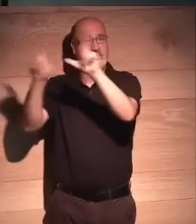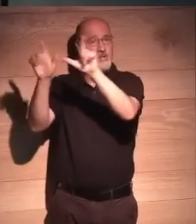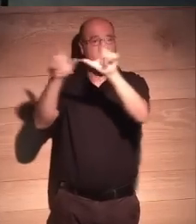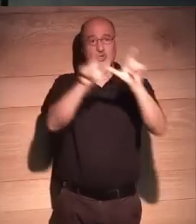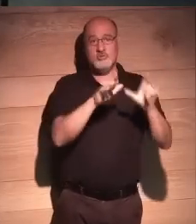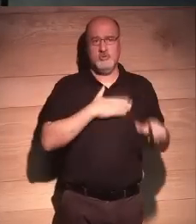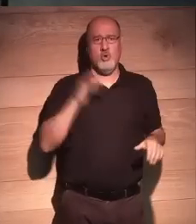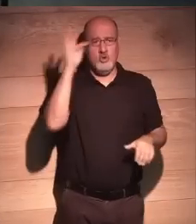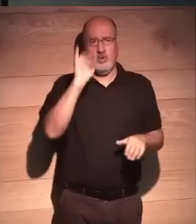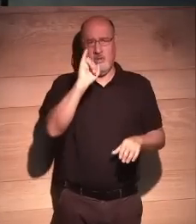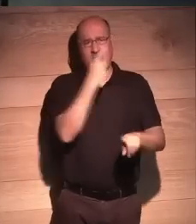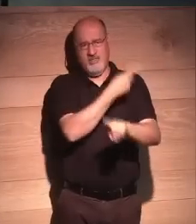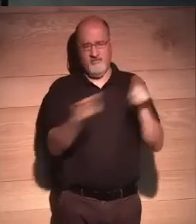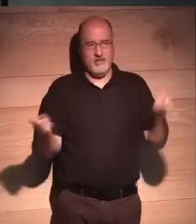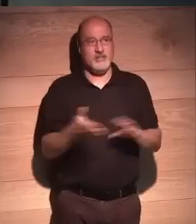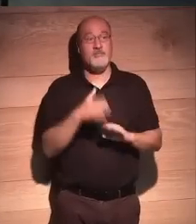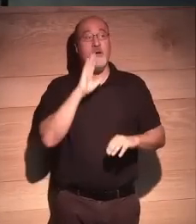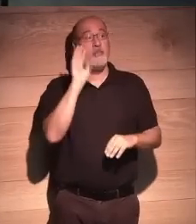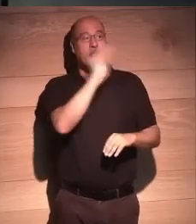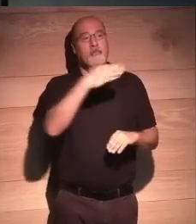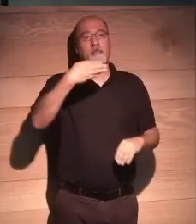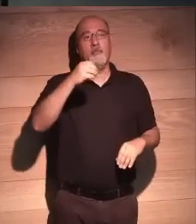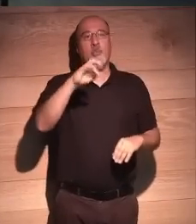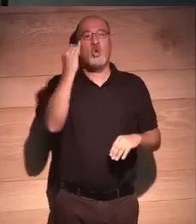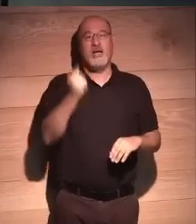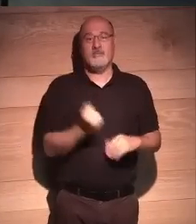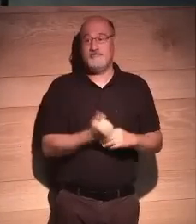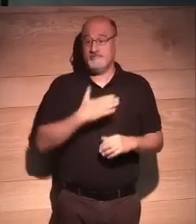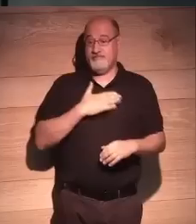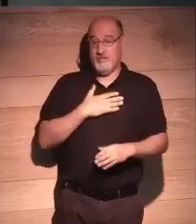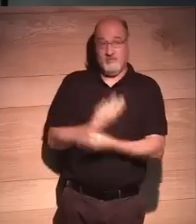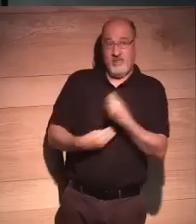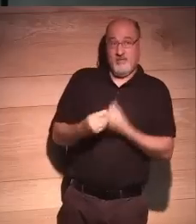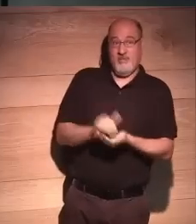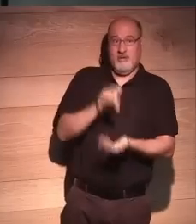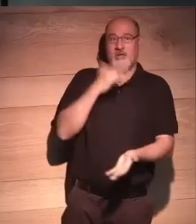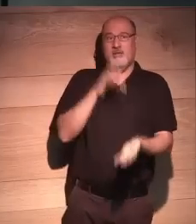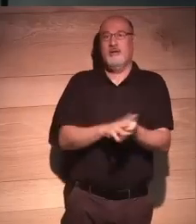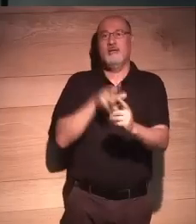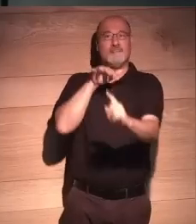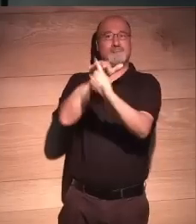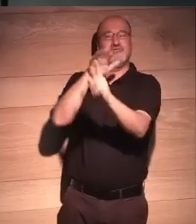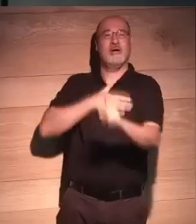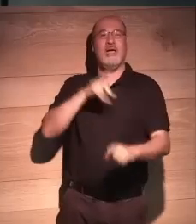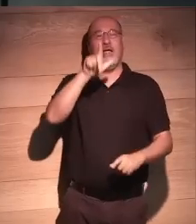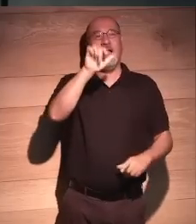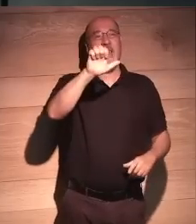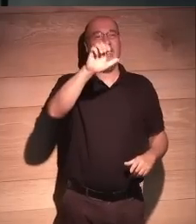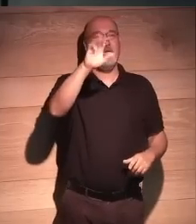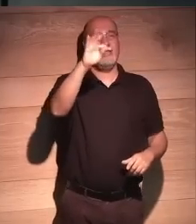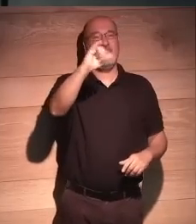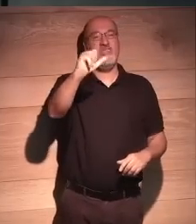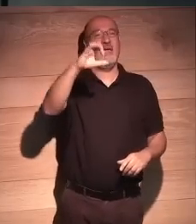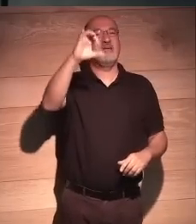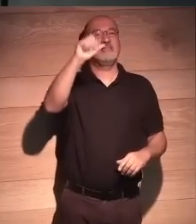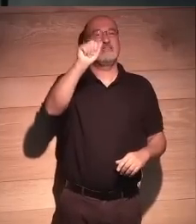tengo una teoría con esto que no sé. Borja, ¿Sí? Es que claro, yo soy de la generación de que mi máximo referente es Leticia Sabater. Claro. es que ahí va yo,